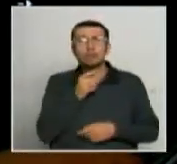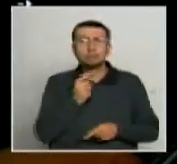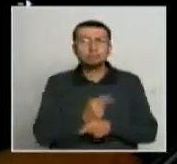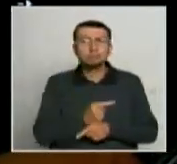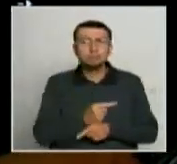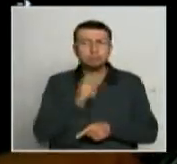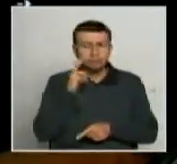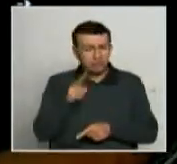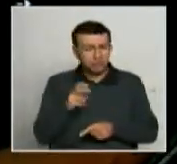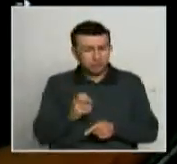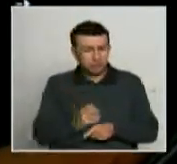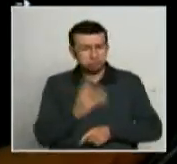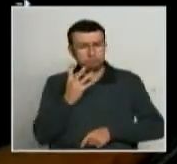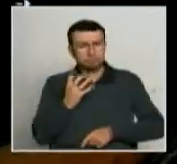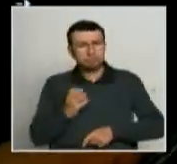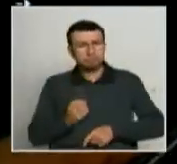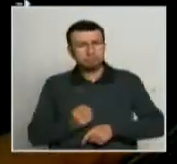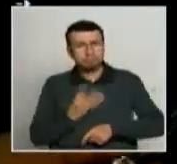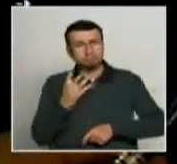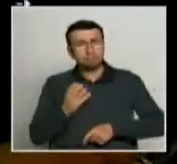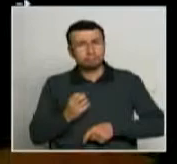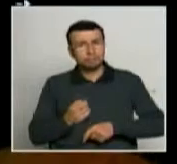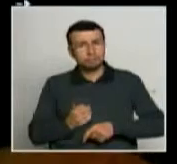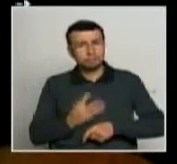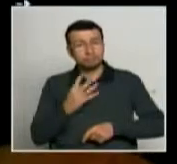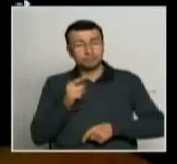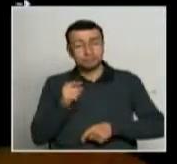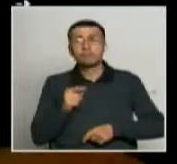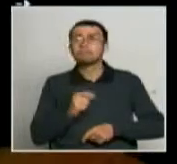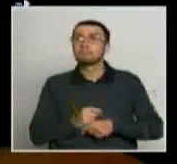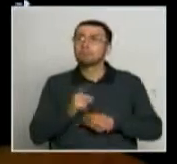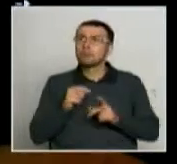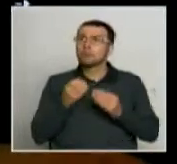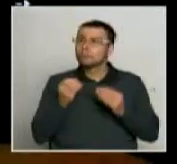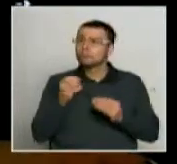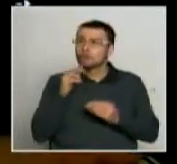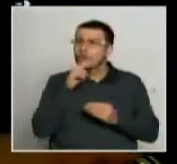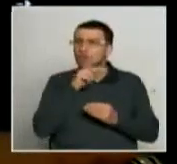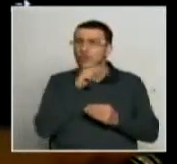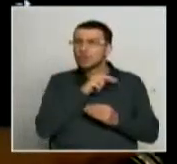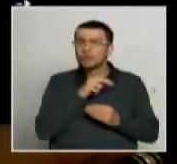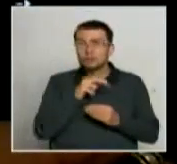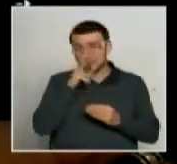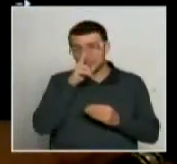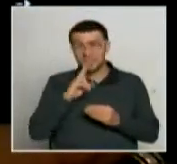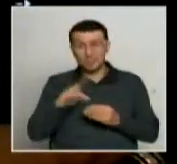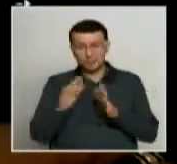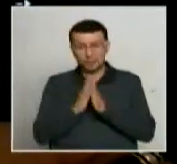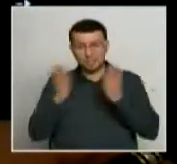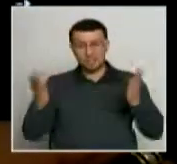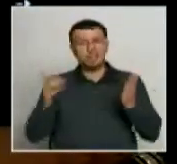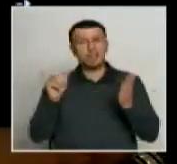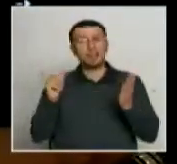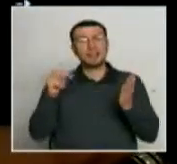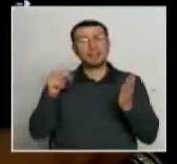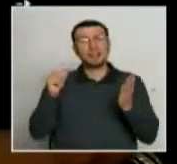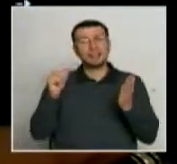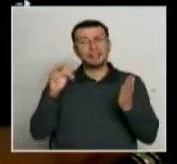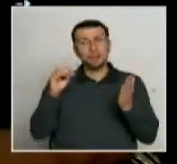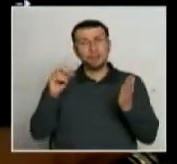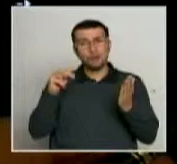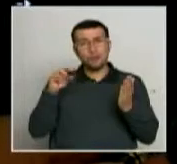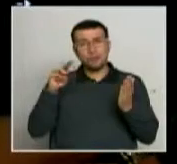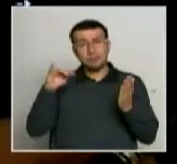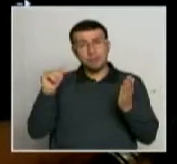palpita, pulsa. Por otra parte, hay mucho este tinte rojo, como en los libros de anatomía, ¿no? Entonces, eso